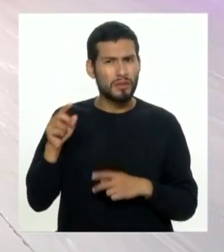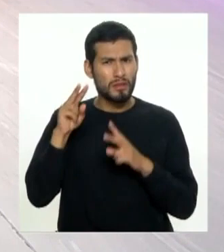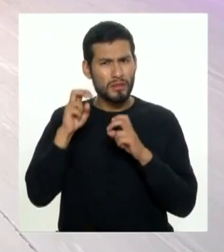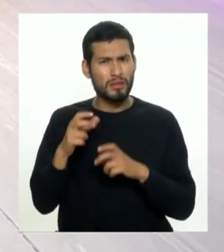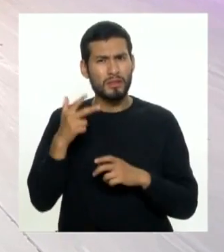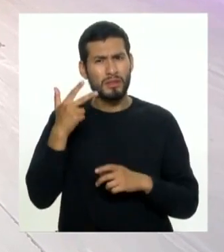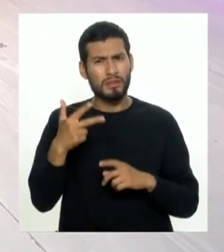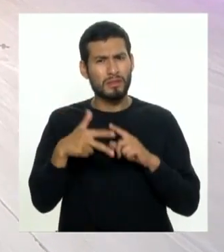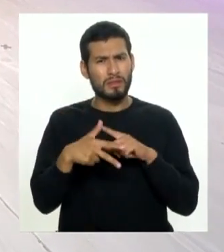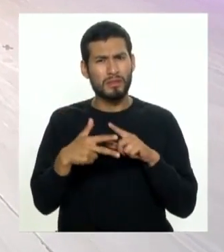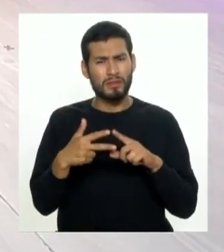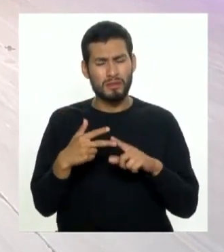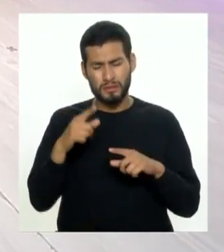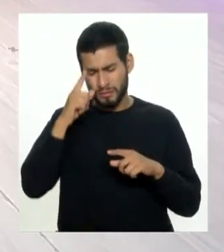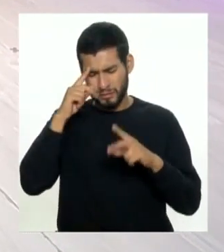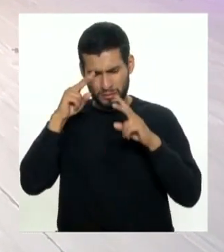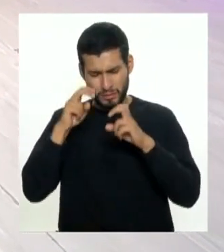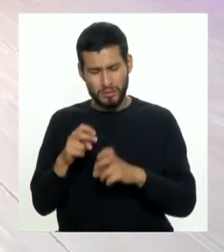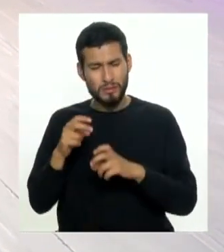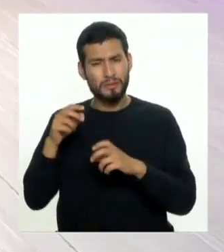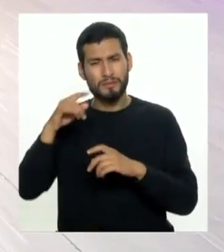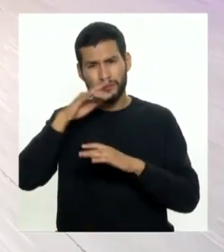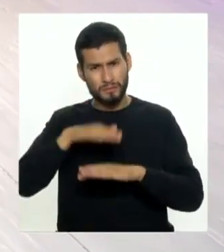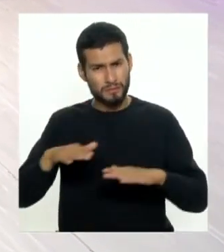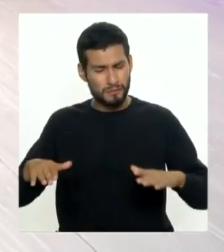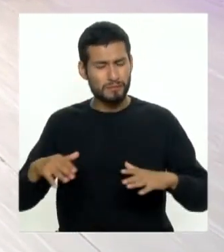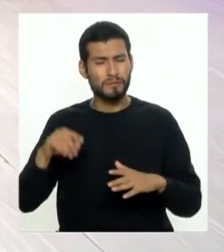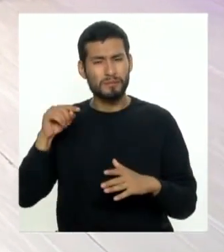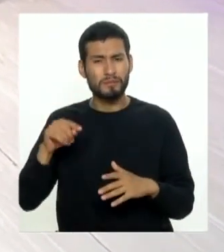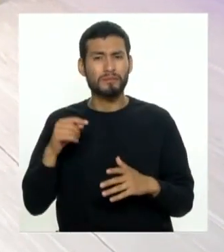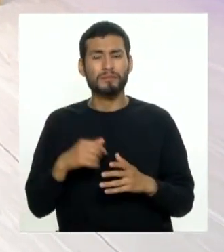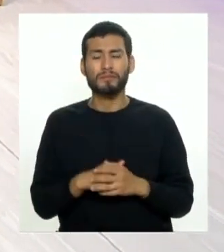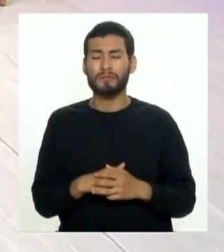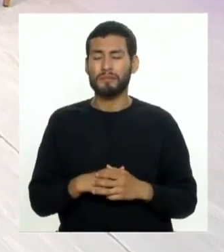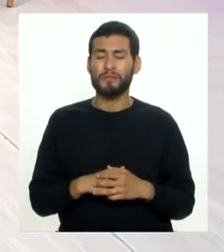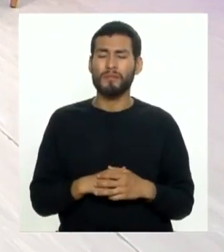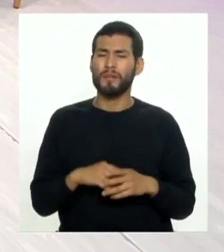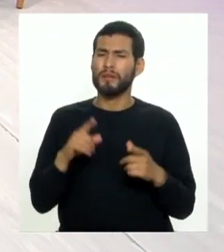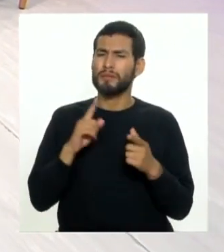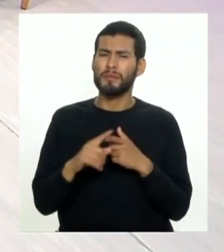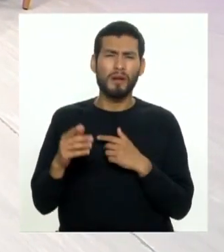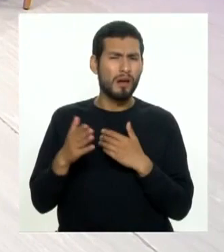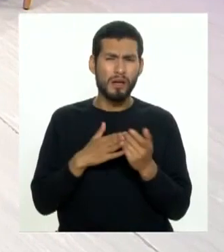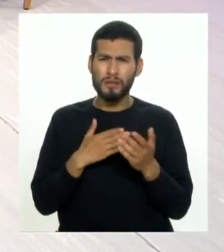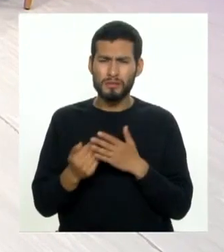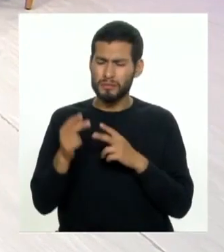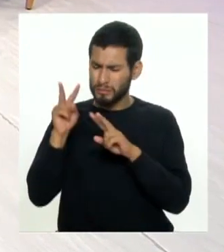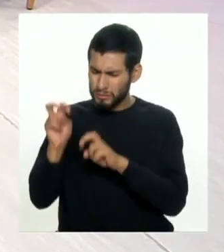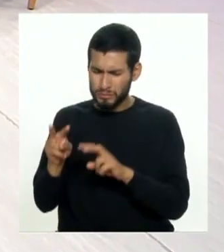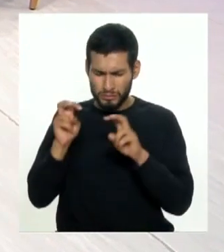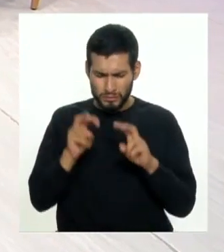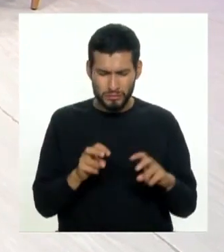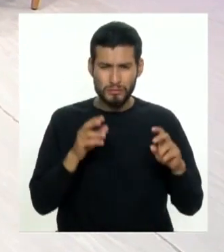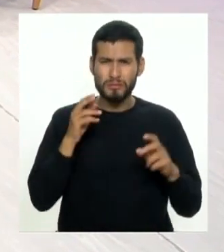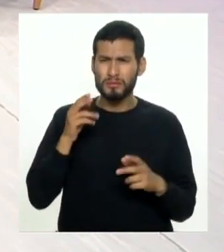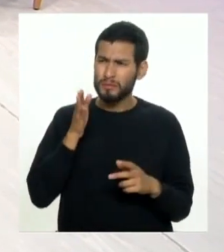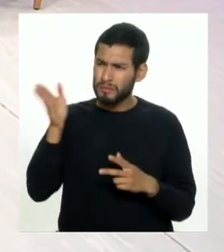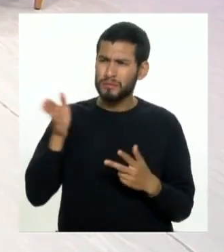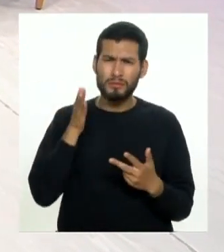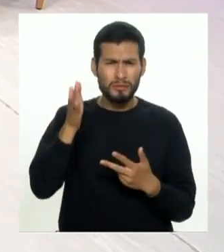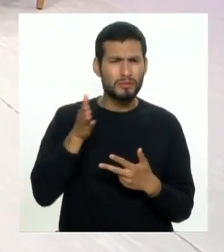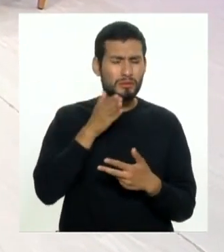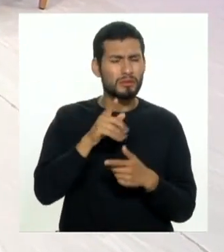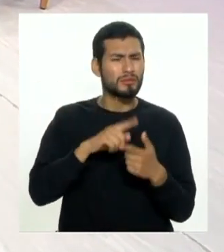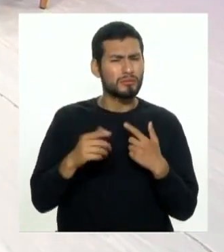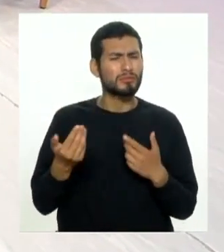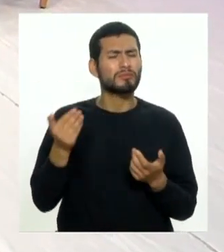3 neuropediatras del INR, pero a pesar de eso no vuelve a